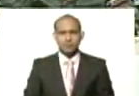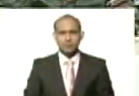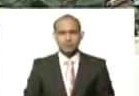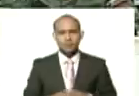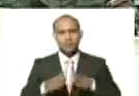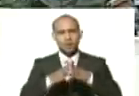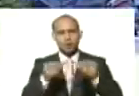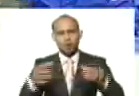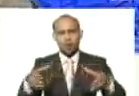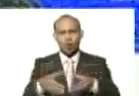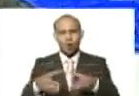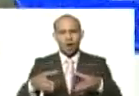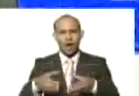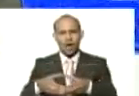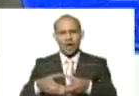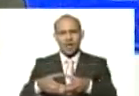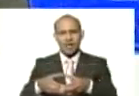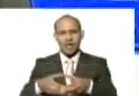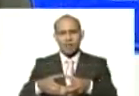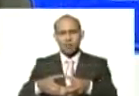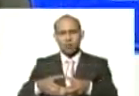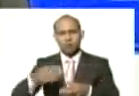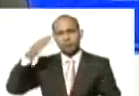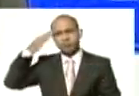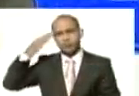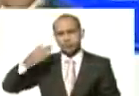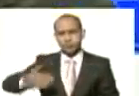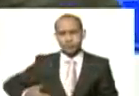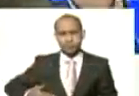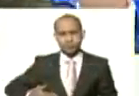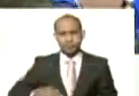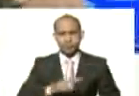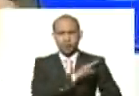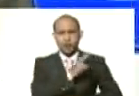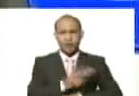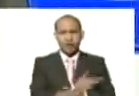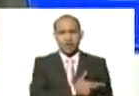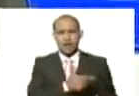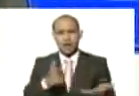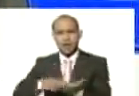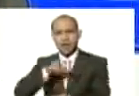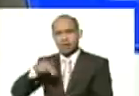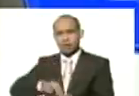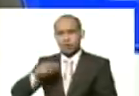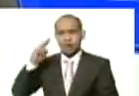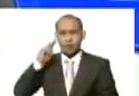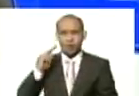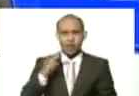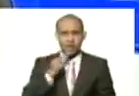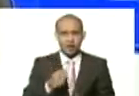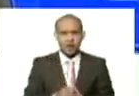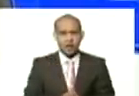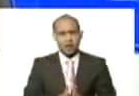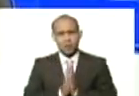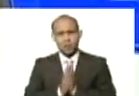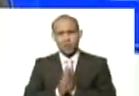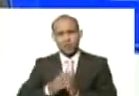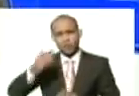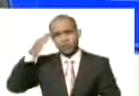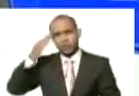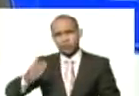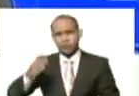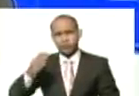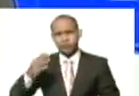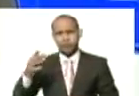y todo el equipo del Comando Estratégico Operacional de la Fuerza Armada Nacional Bolivariana, por favor, y los comandantes de las zonas